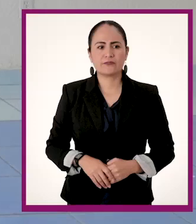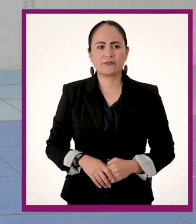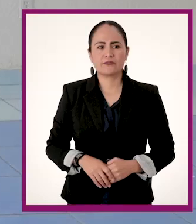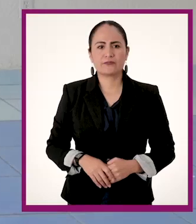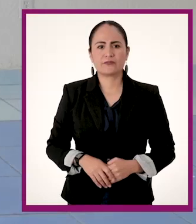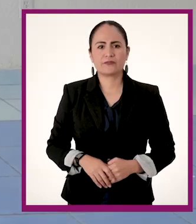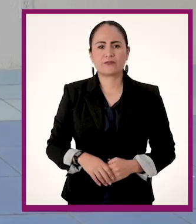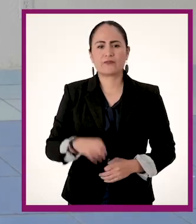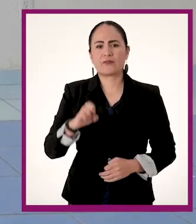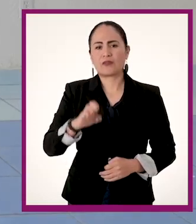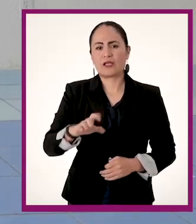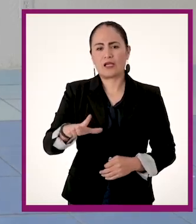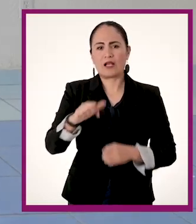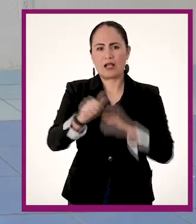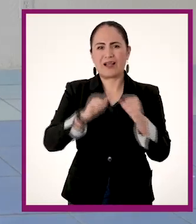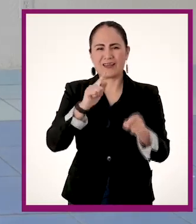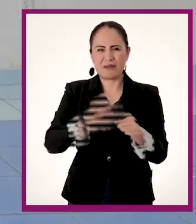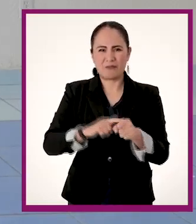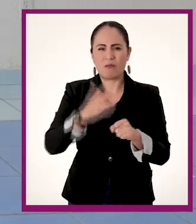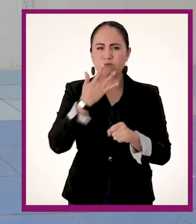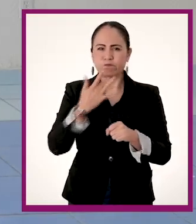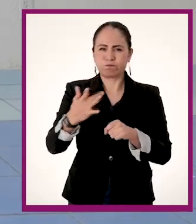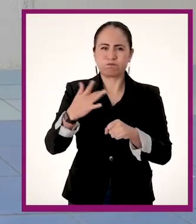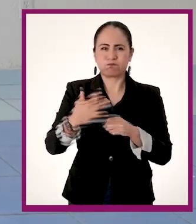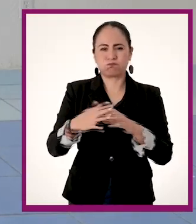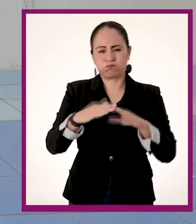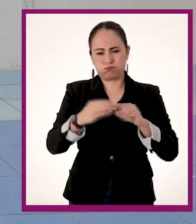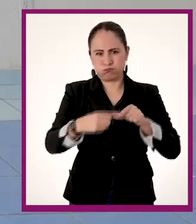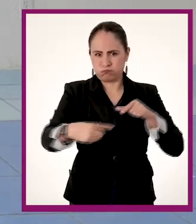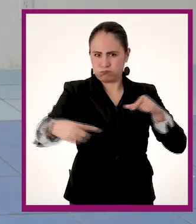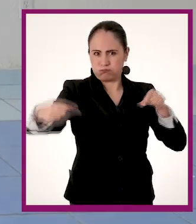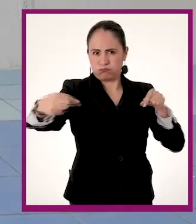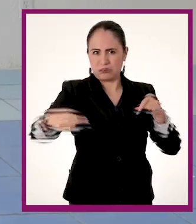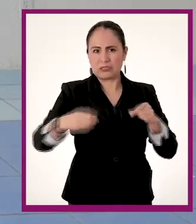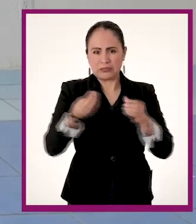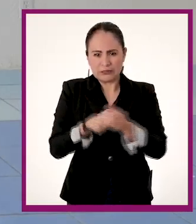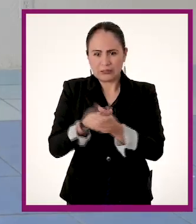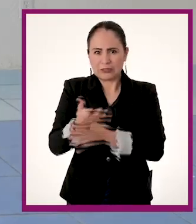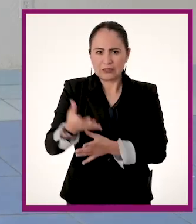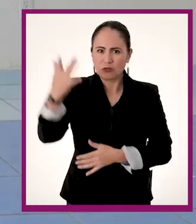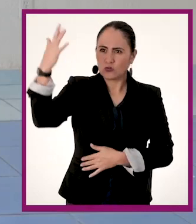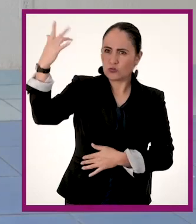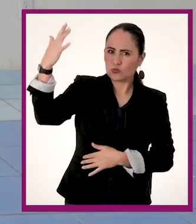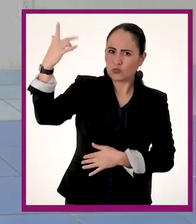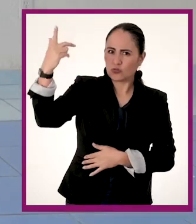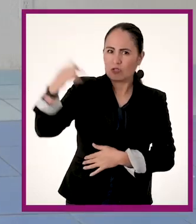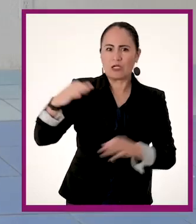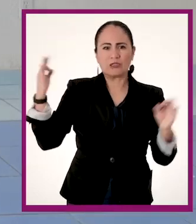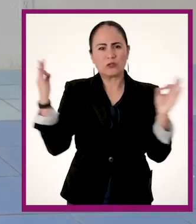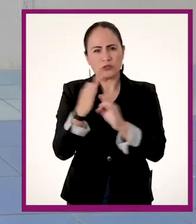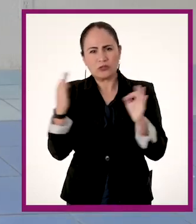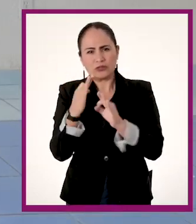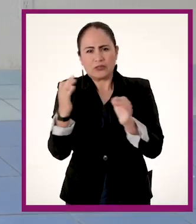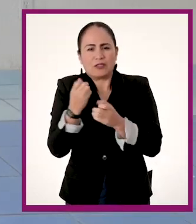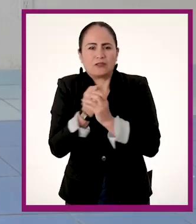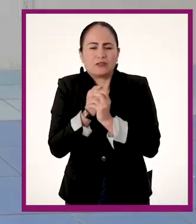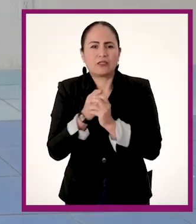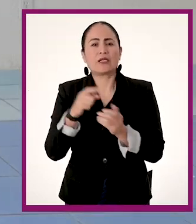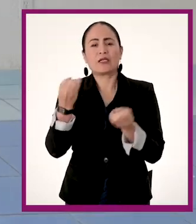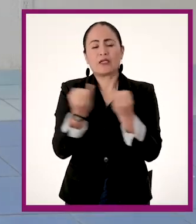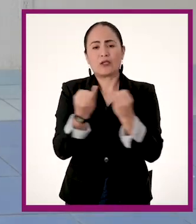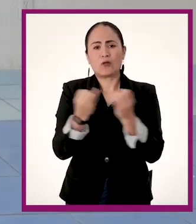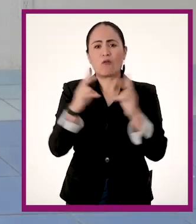y va así. El lagarto y la lagartija salieron a tomar el sol en invierno porque